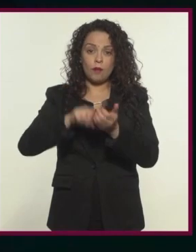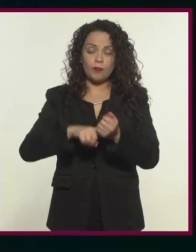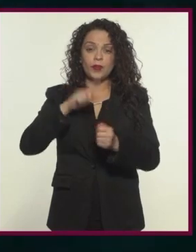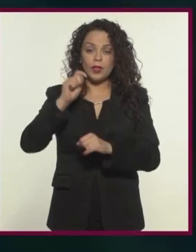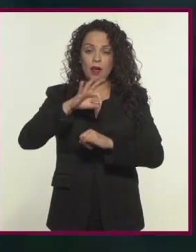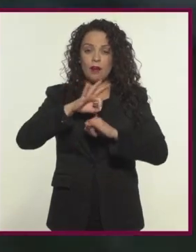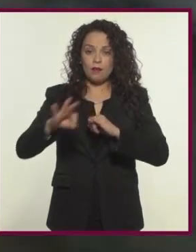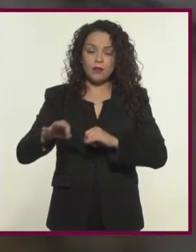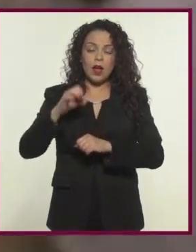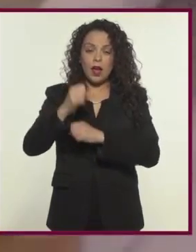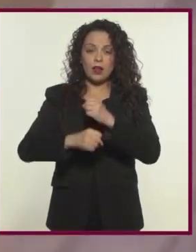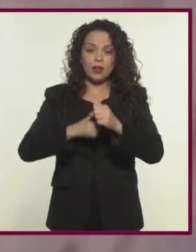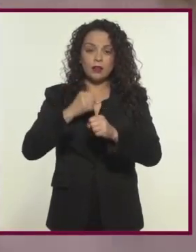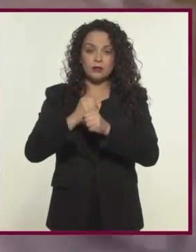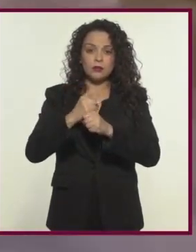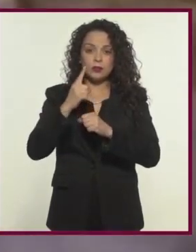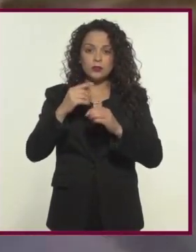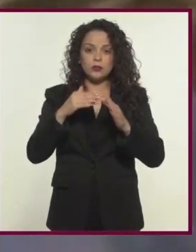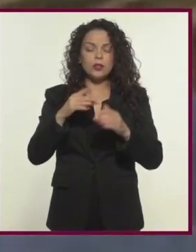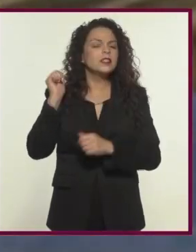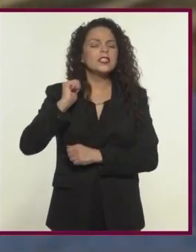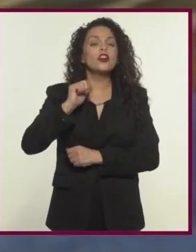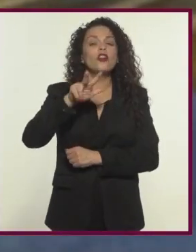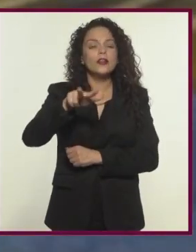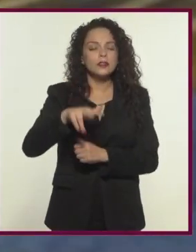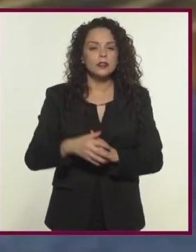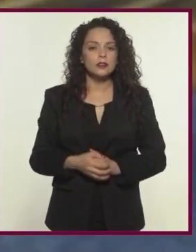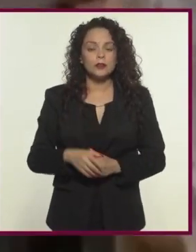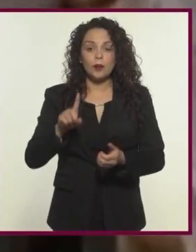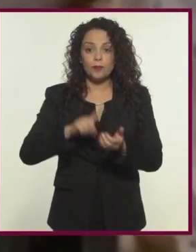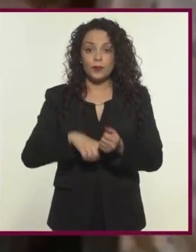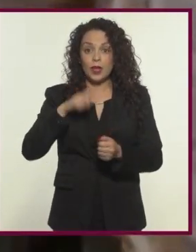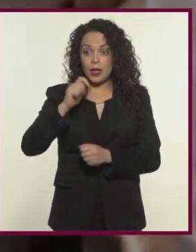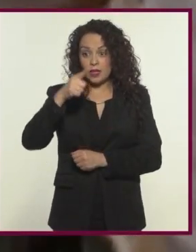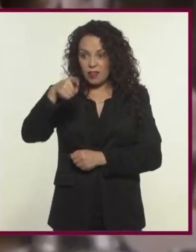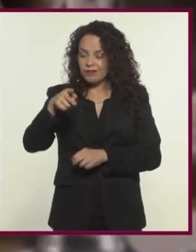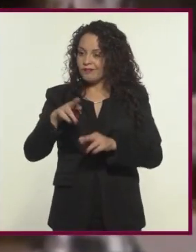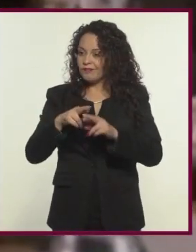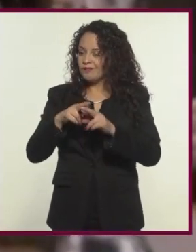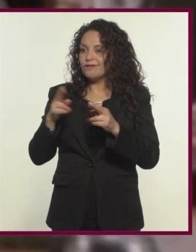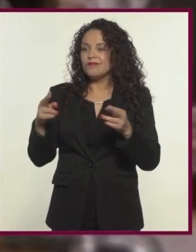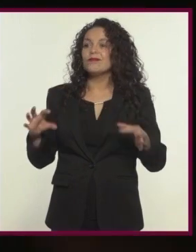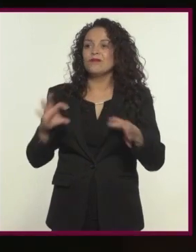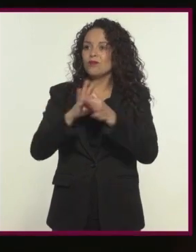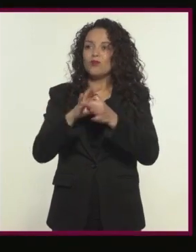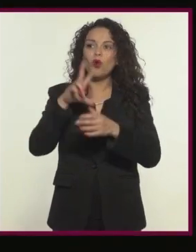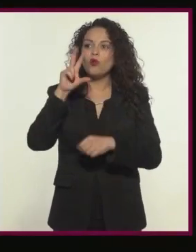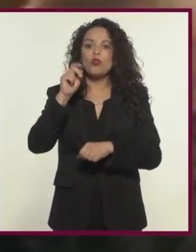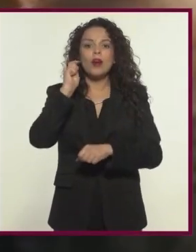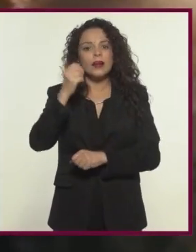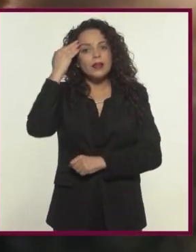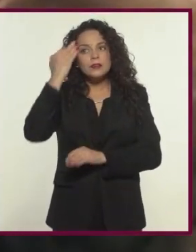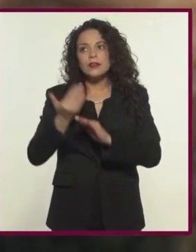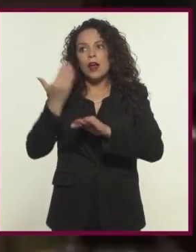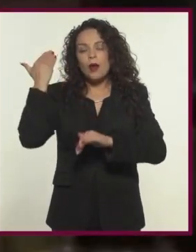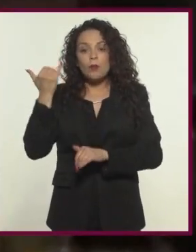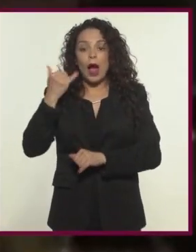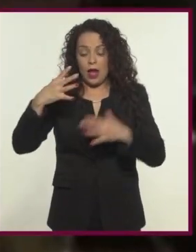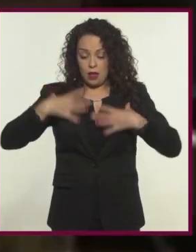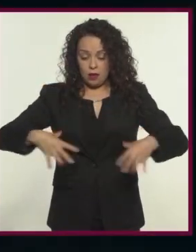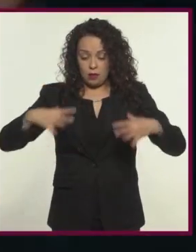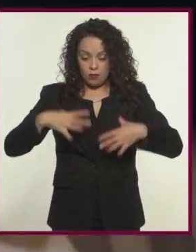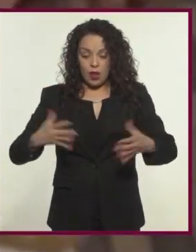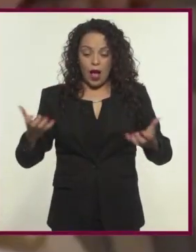XVIII, no se rodó en ciudades modernas, porque rompe con la estética que se propuso para su producción, además de que los actores